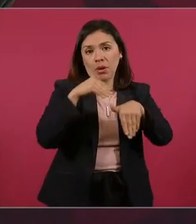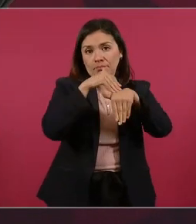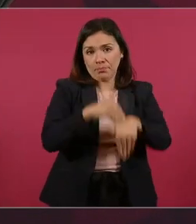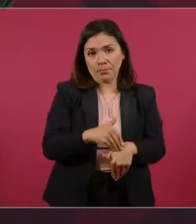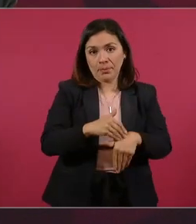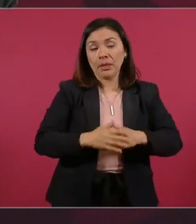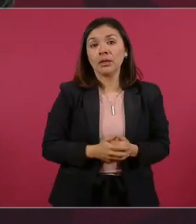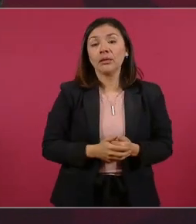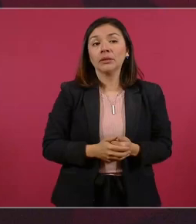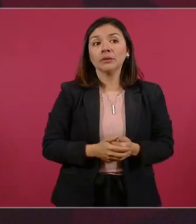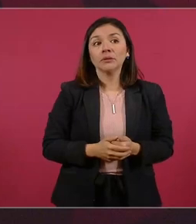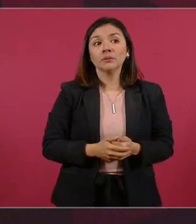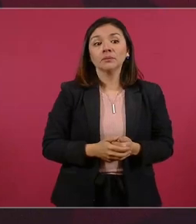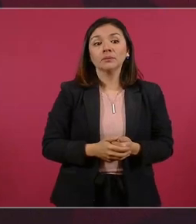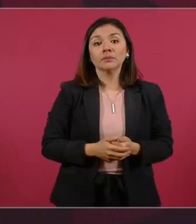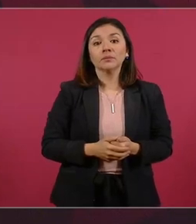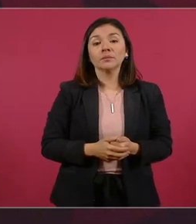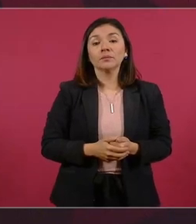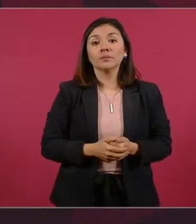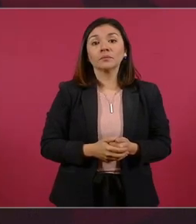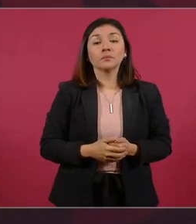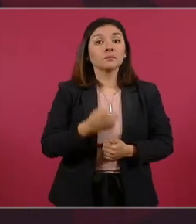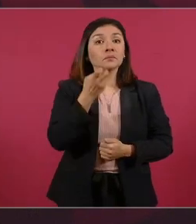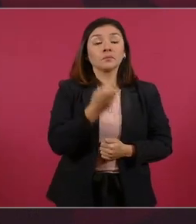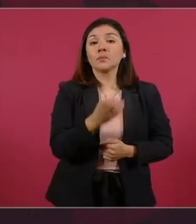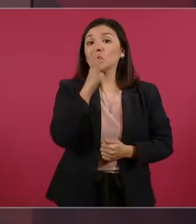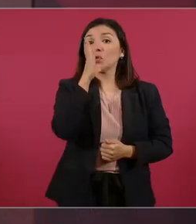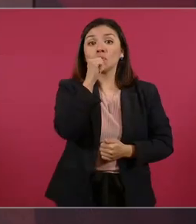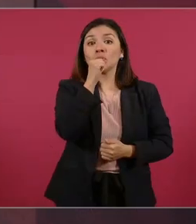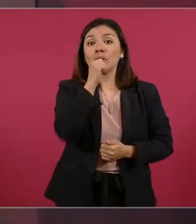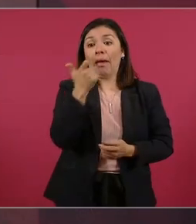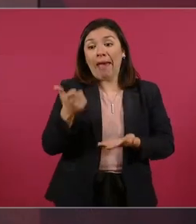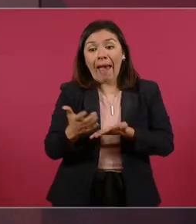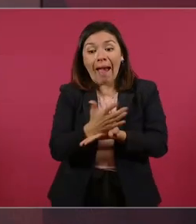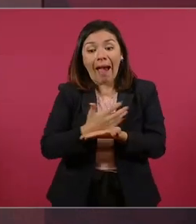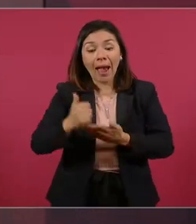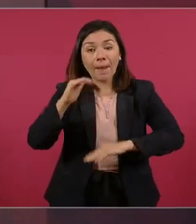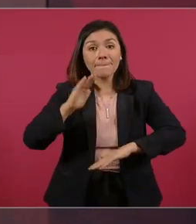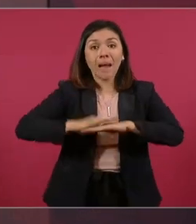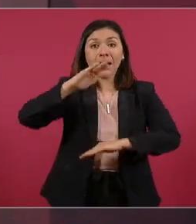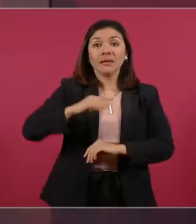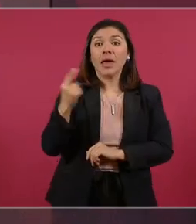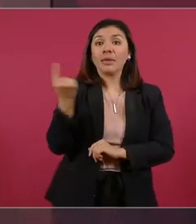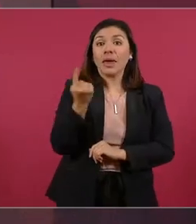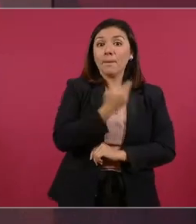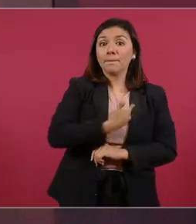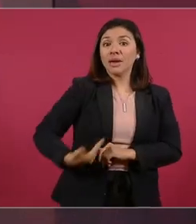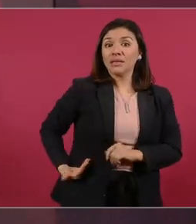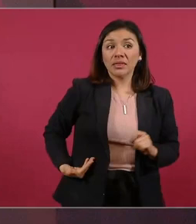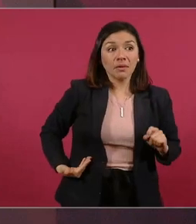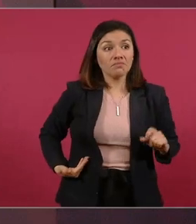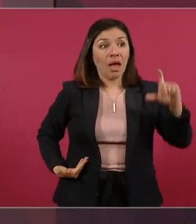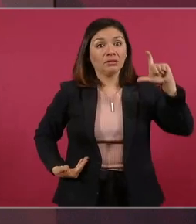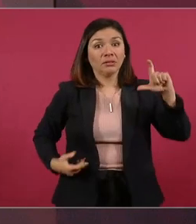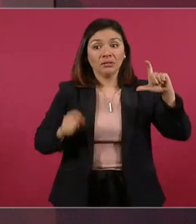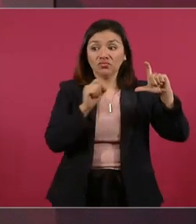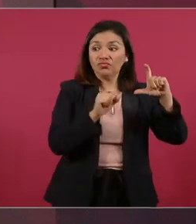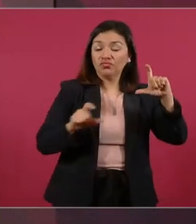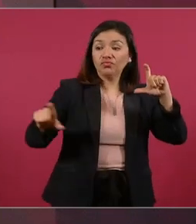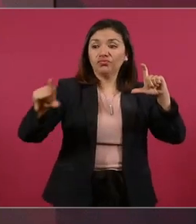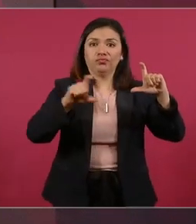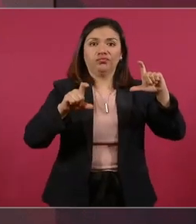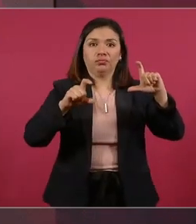y nadie podrá ganar más que lo que gana el presidente de la República,